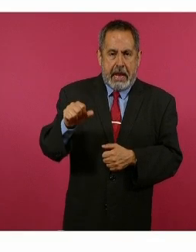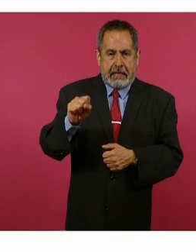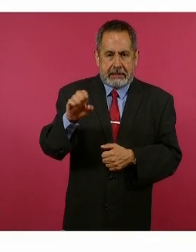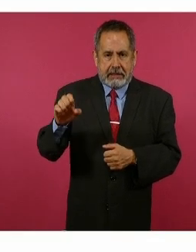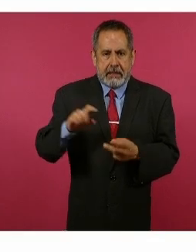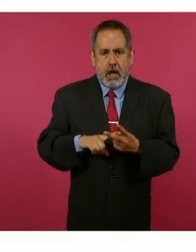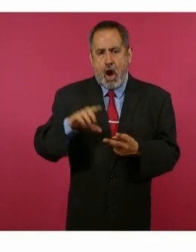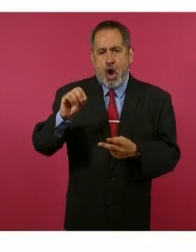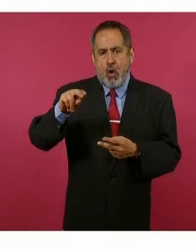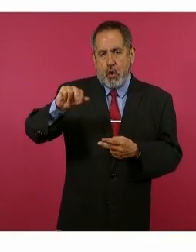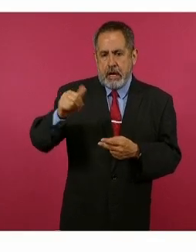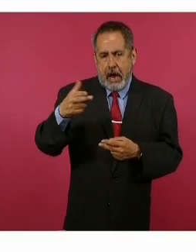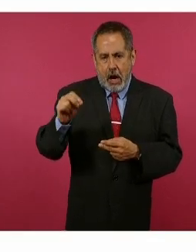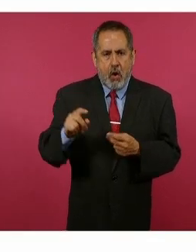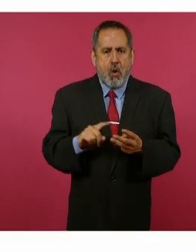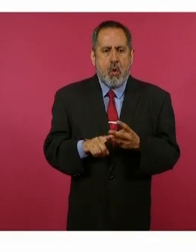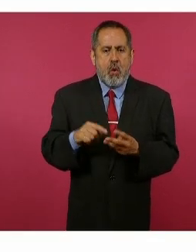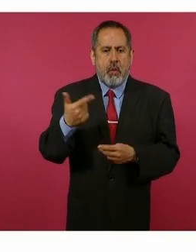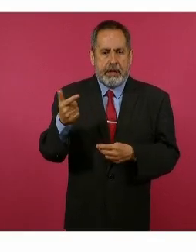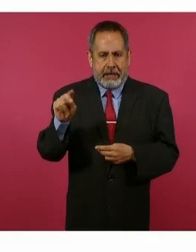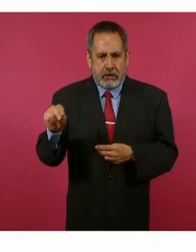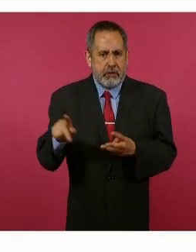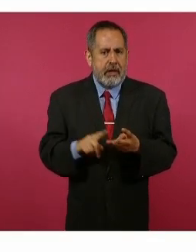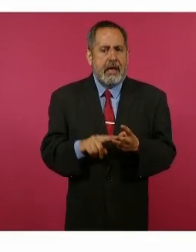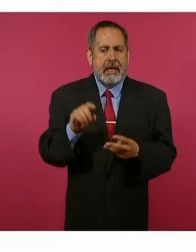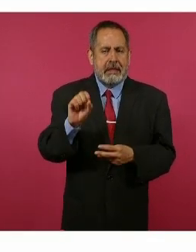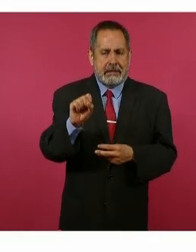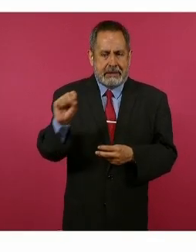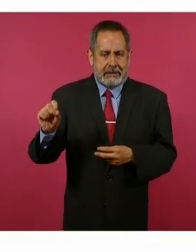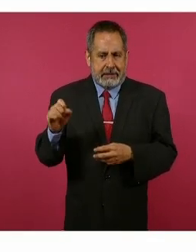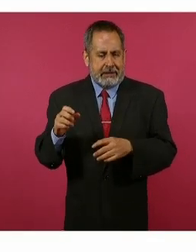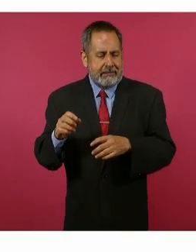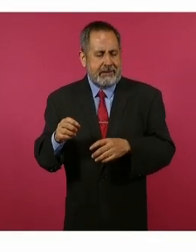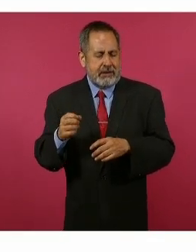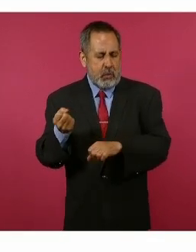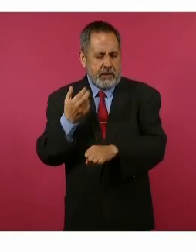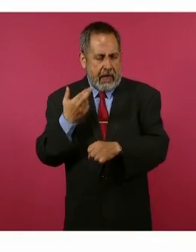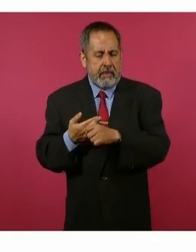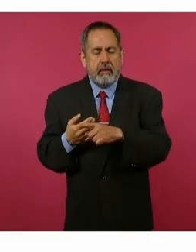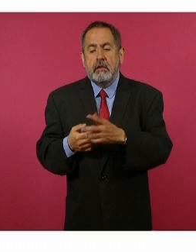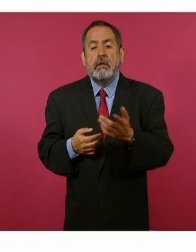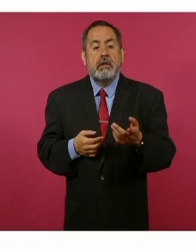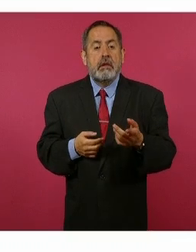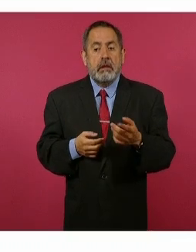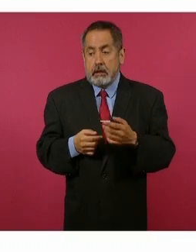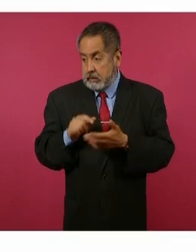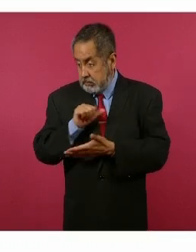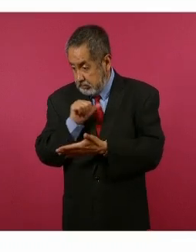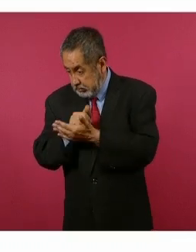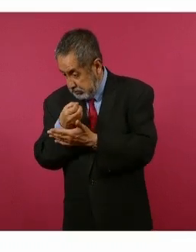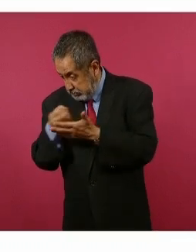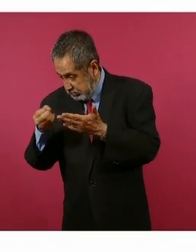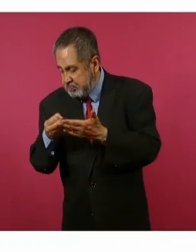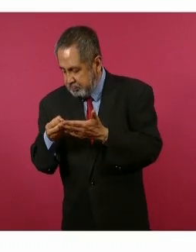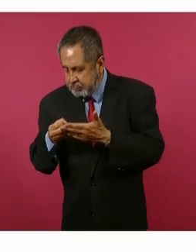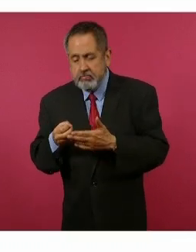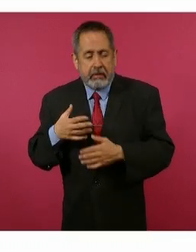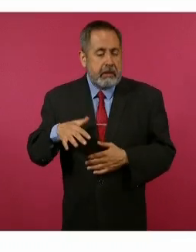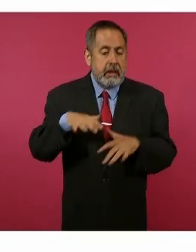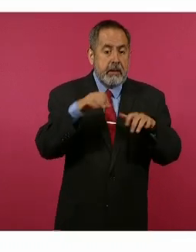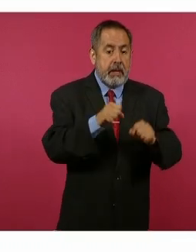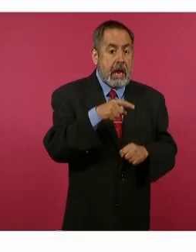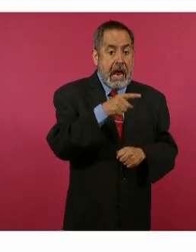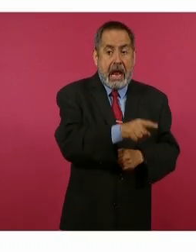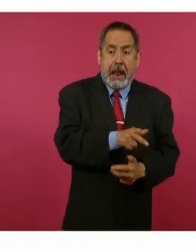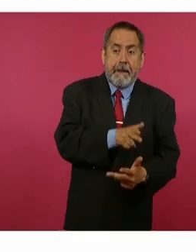de la Guardia Nacional y de la Secretaría de Seguridad Estatal, tras complementar una orden de aprehensión por los delitos de